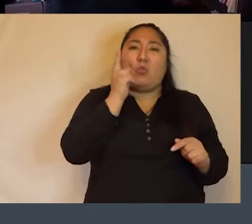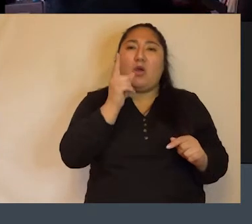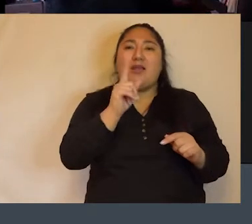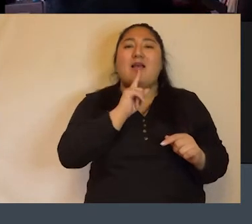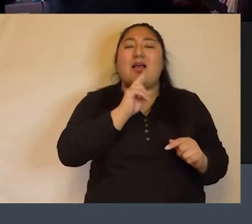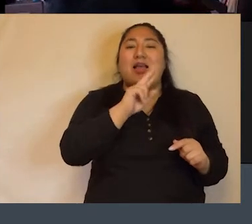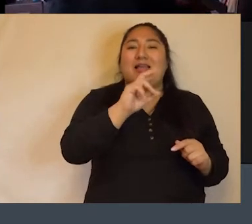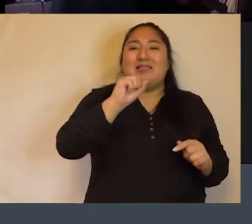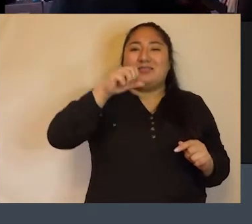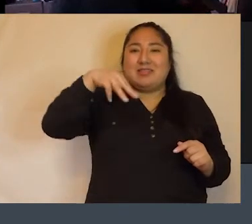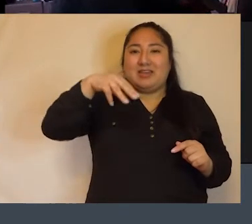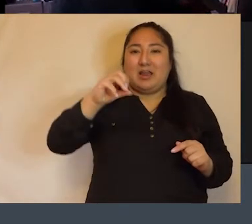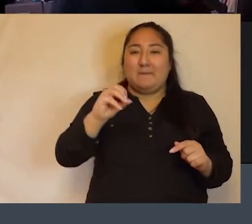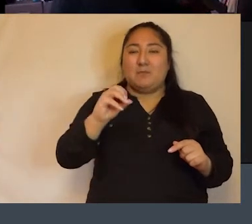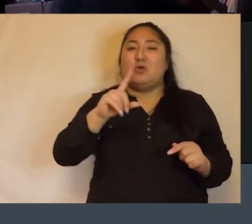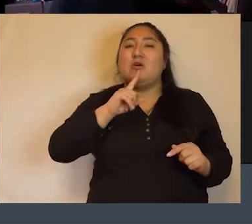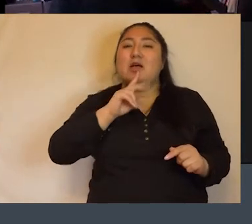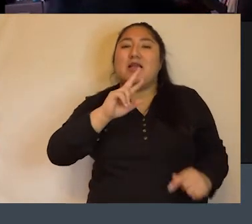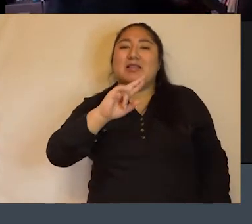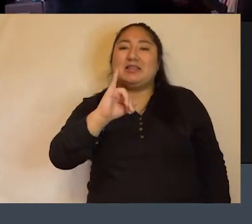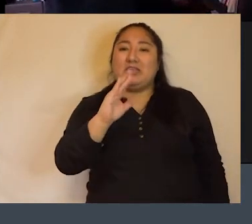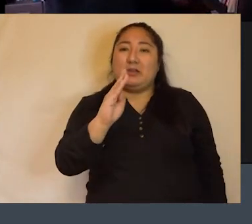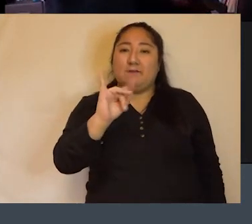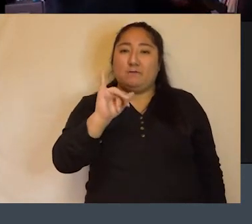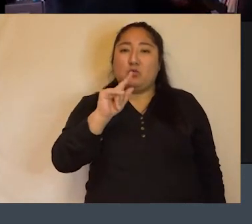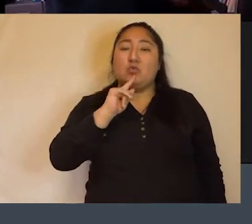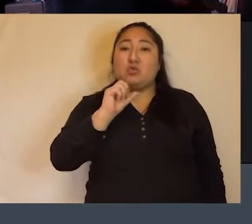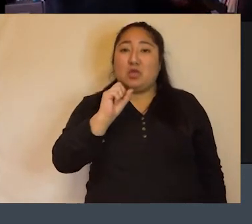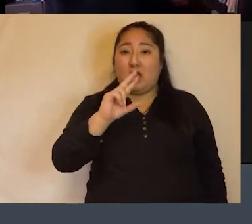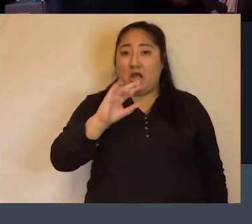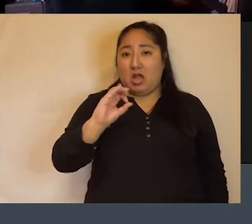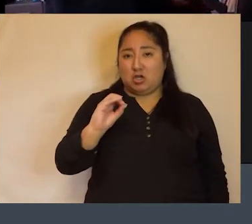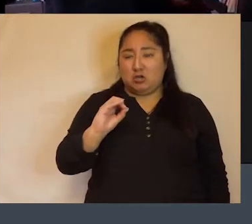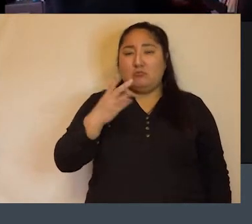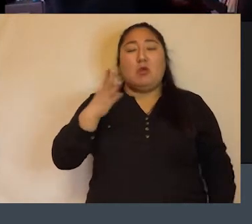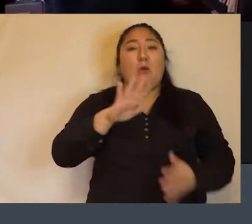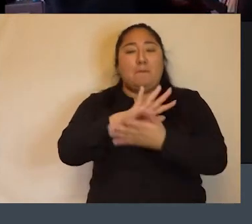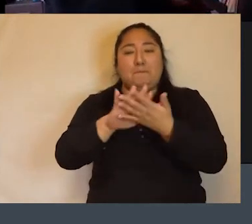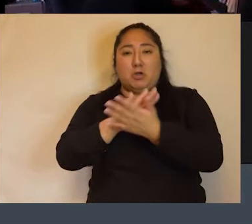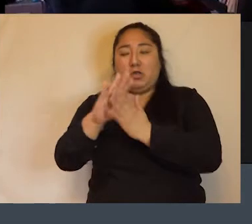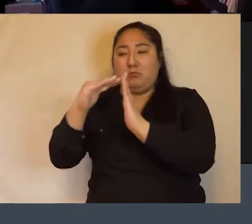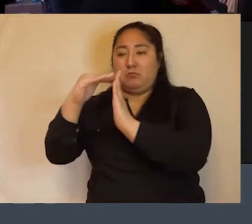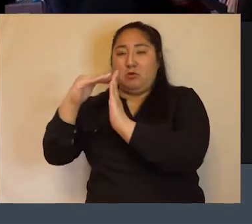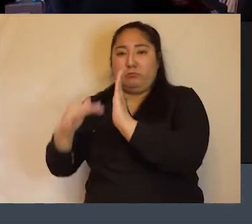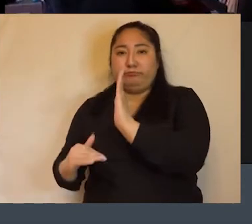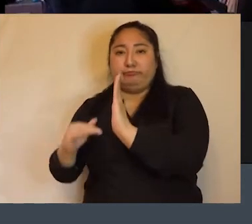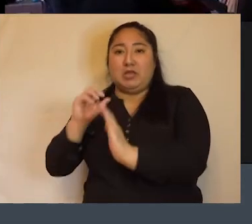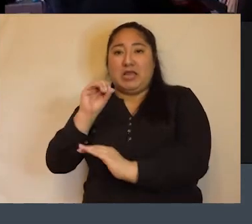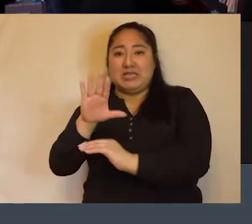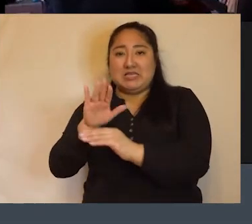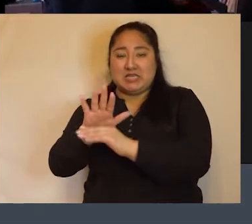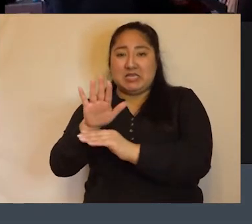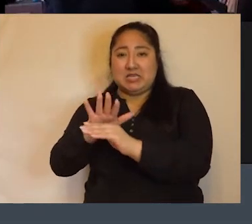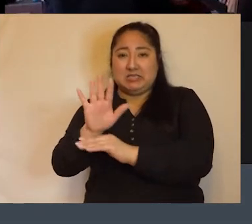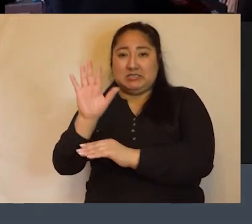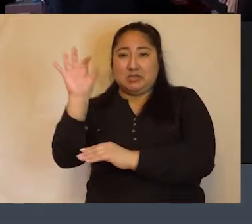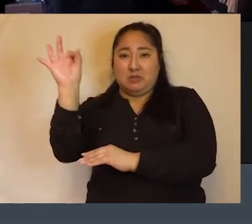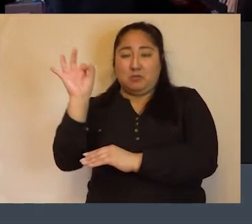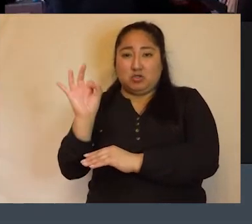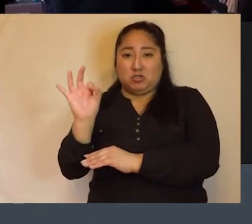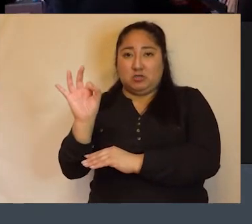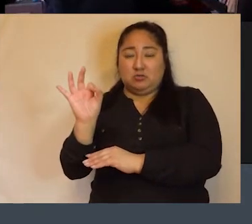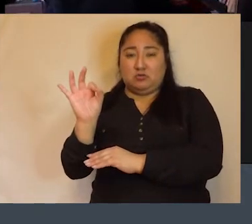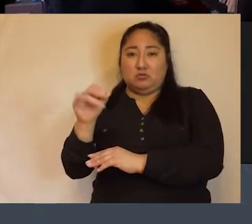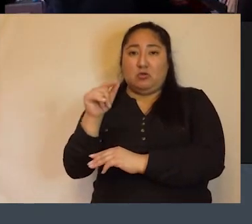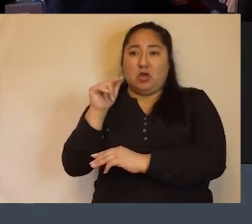tramo tributario en el cual se encuentran. Si ustedes están en un tramo tributario inferior al 15%,